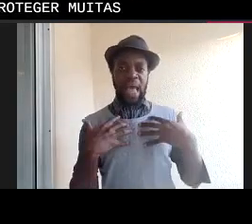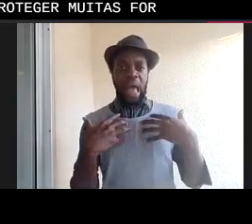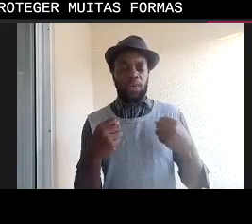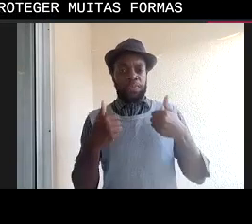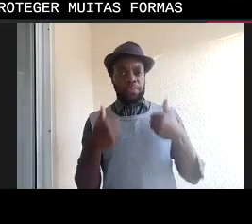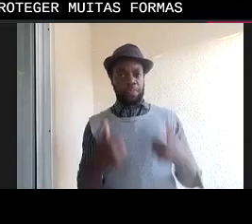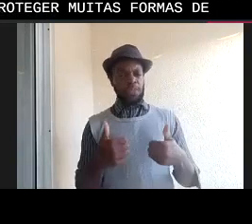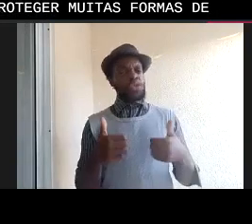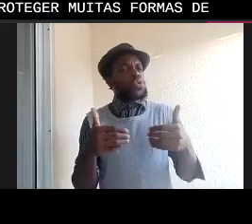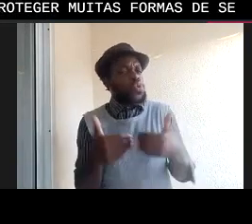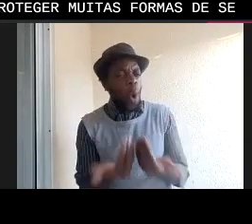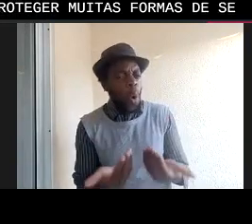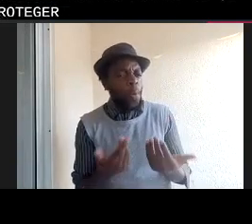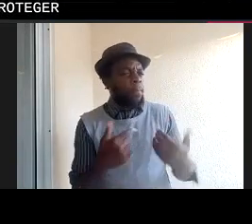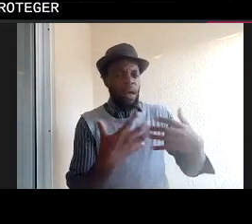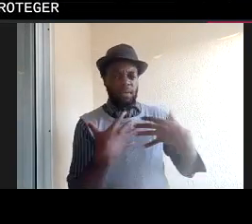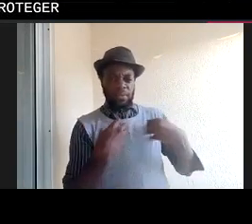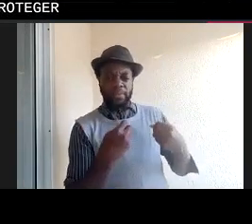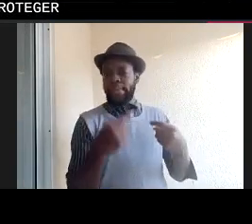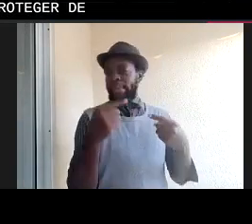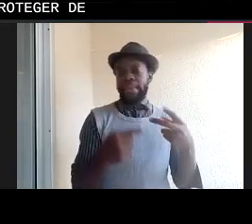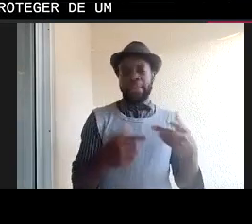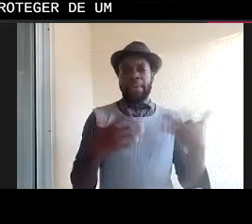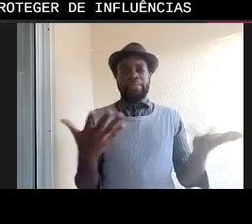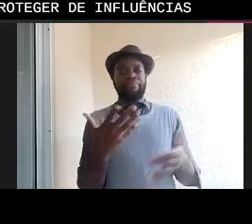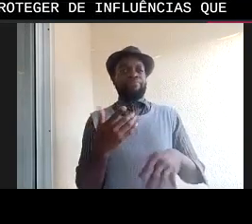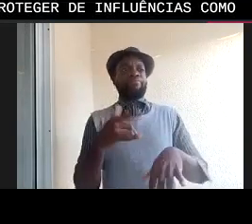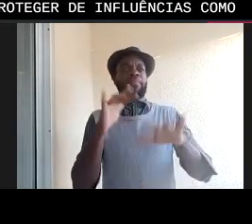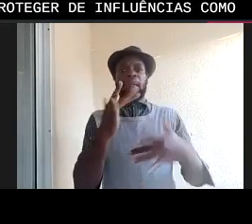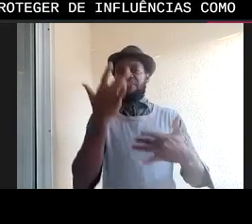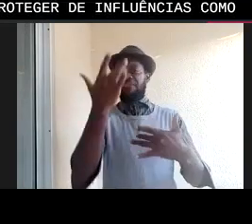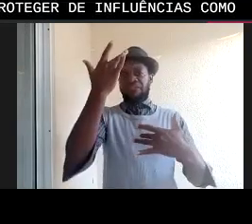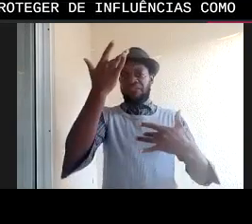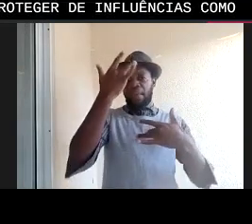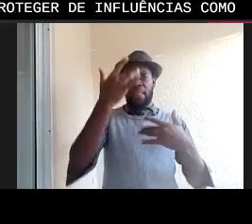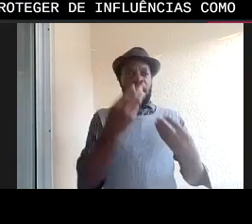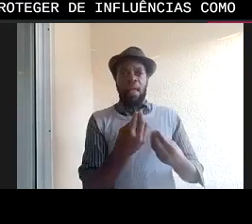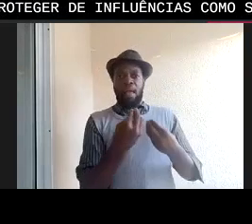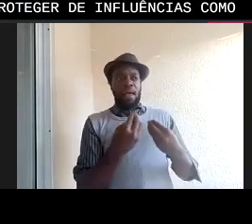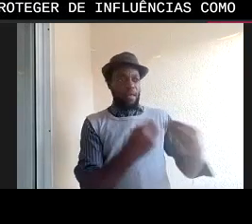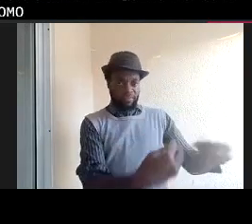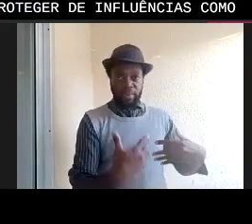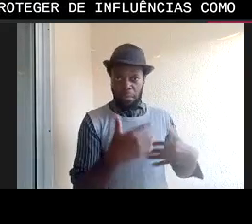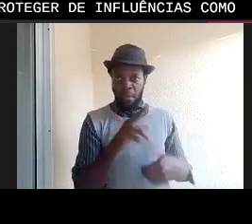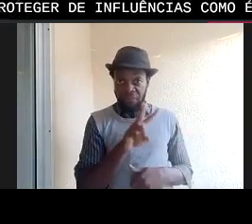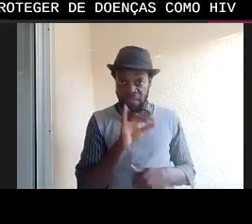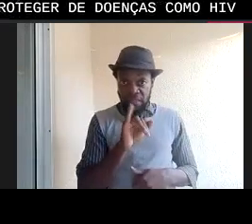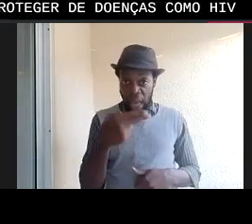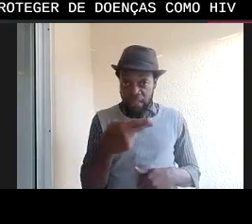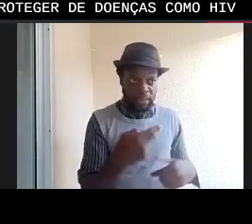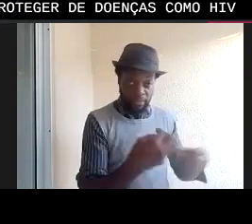protegerse de enfermedades o de enfermedades infecciosas como el VIH.